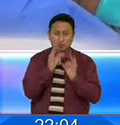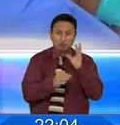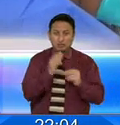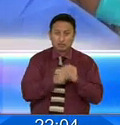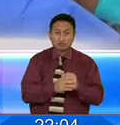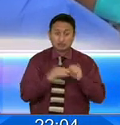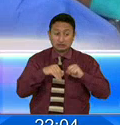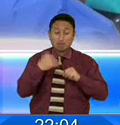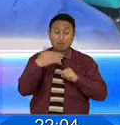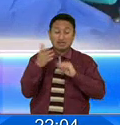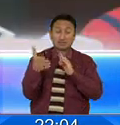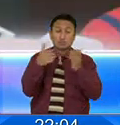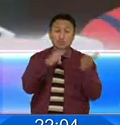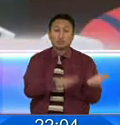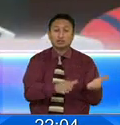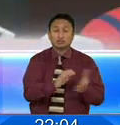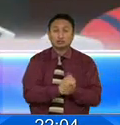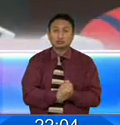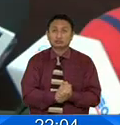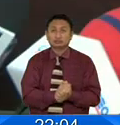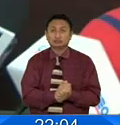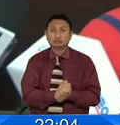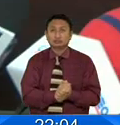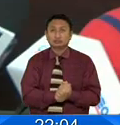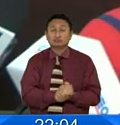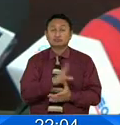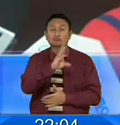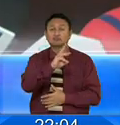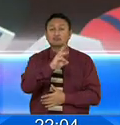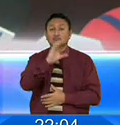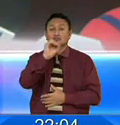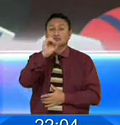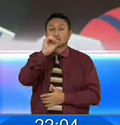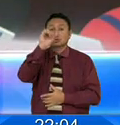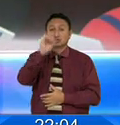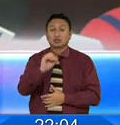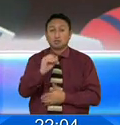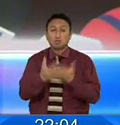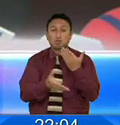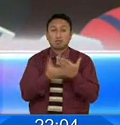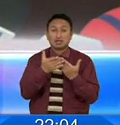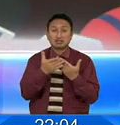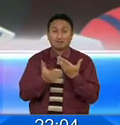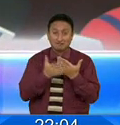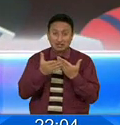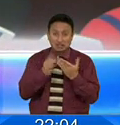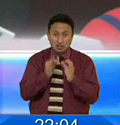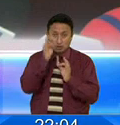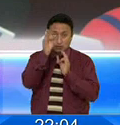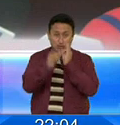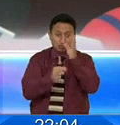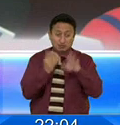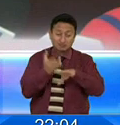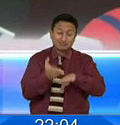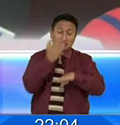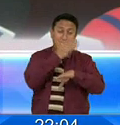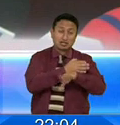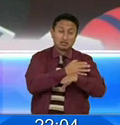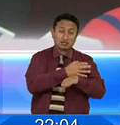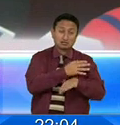mayor mortalidad. Tienen el 60% más de contagio que la variante